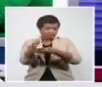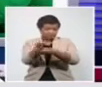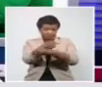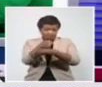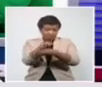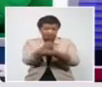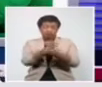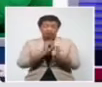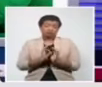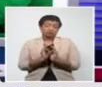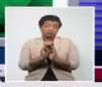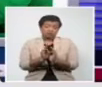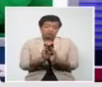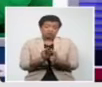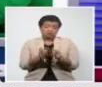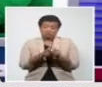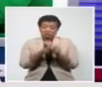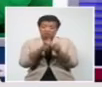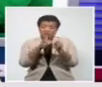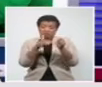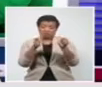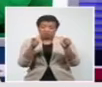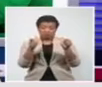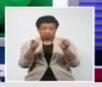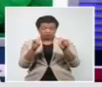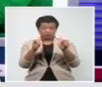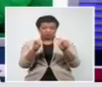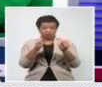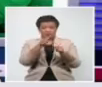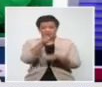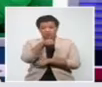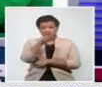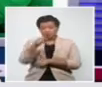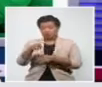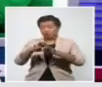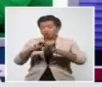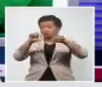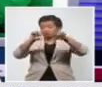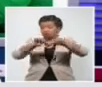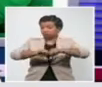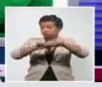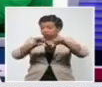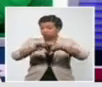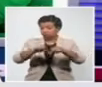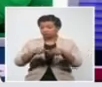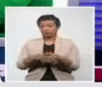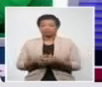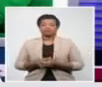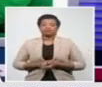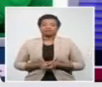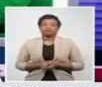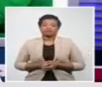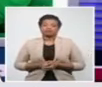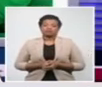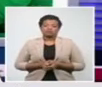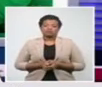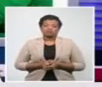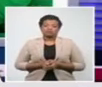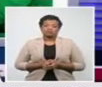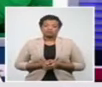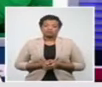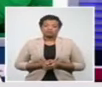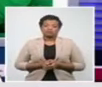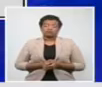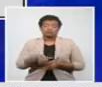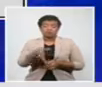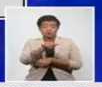conlleva a un incremento en el número de pacientes críticos y pacientes graves. Cuando vemos la